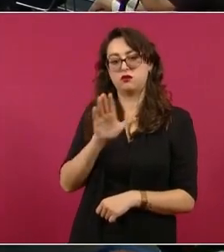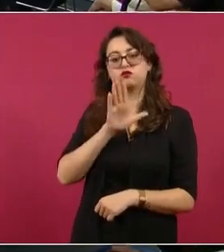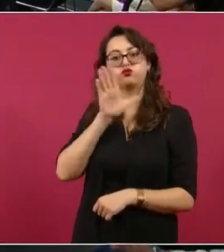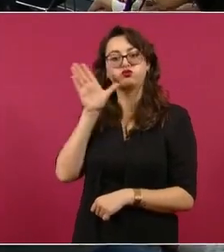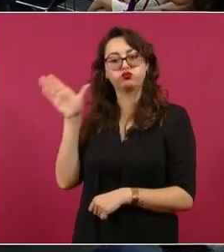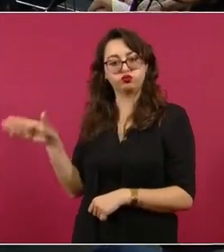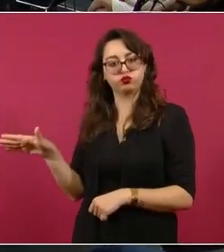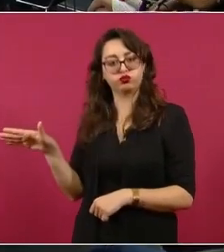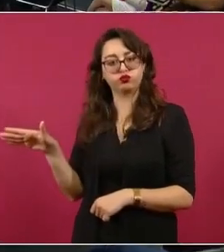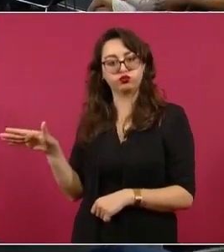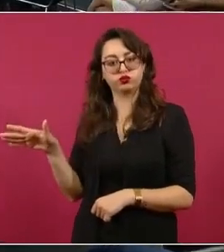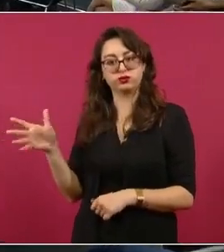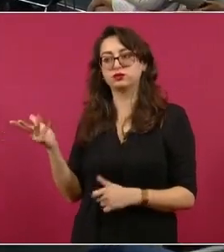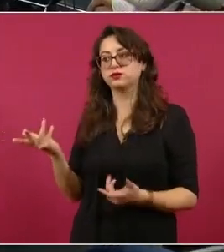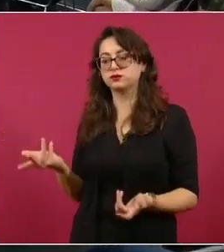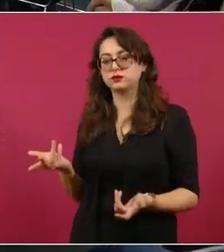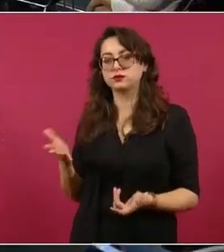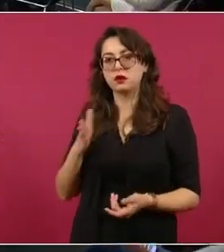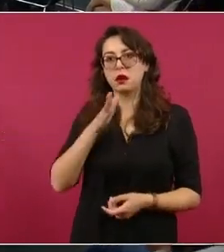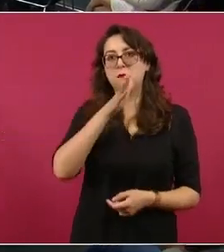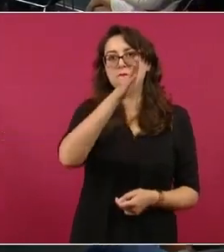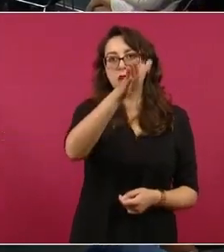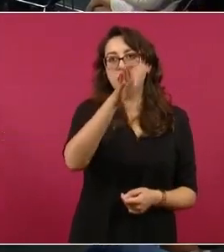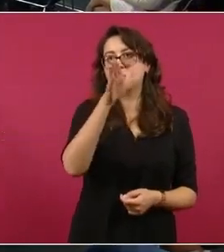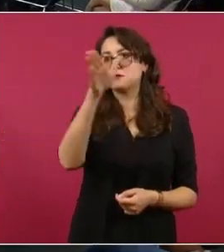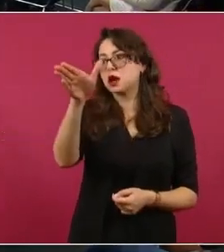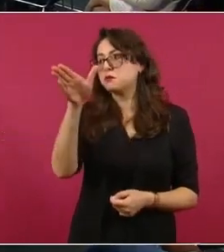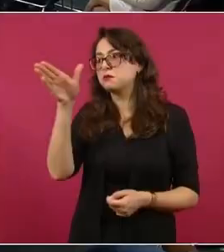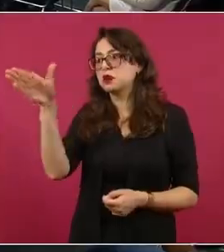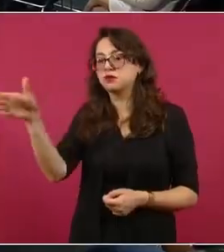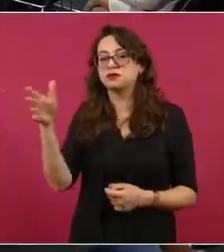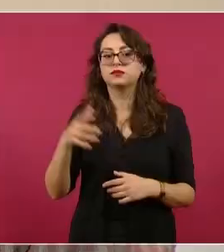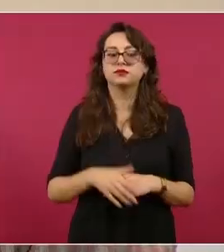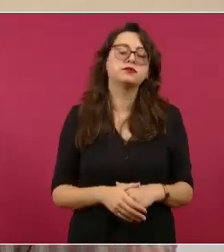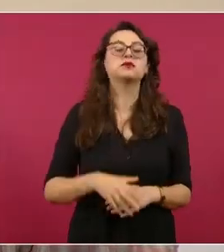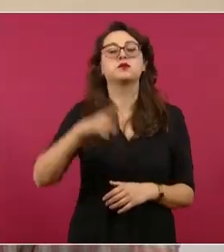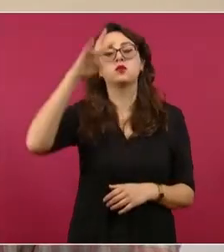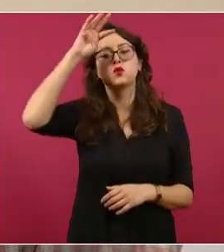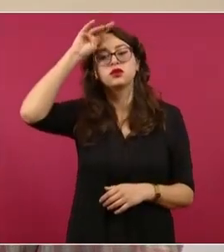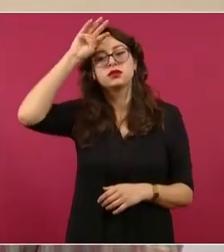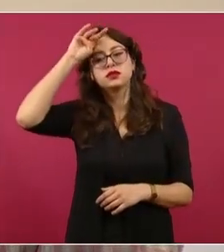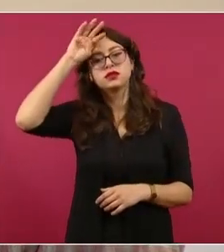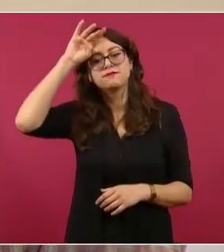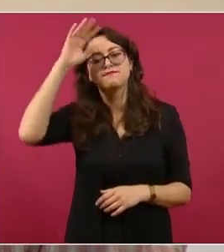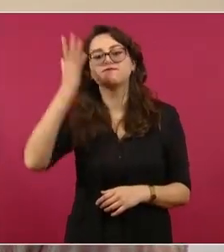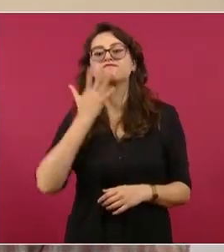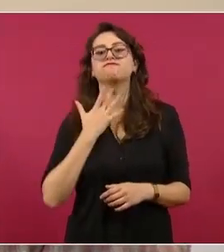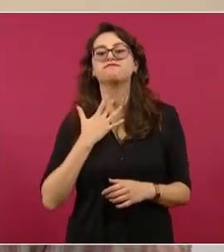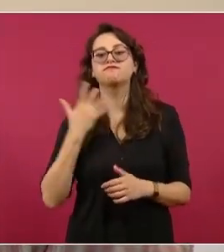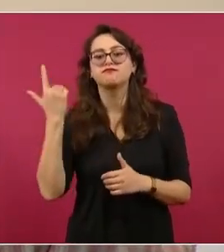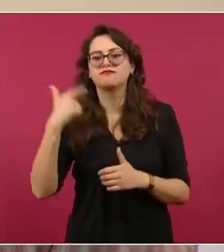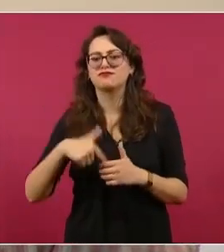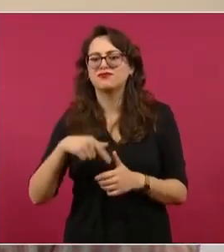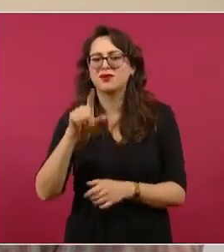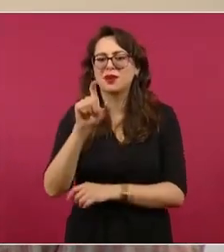Bueno, la gasolina en Monterrey, 24, 25 pesos la regular.